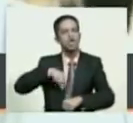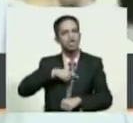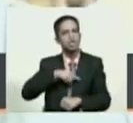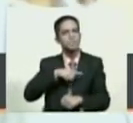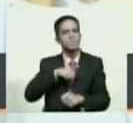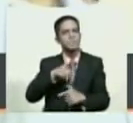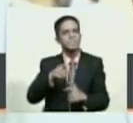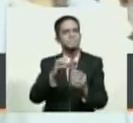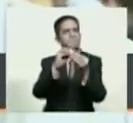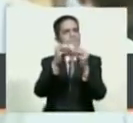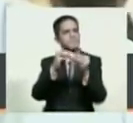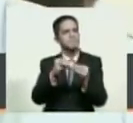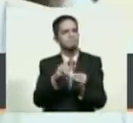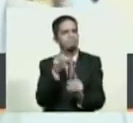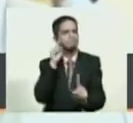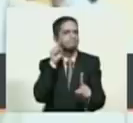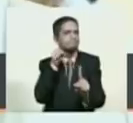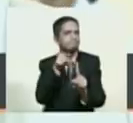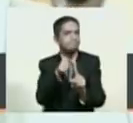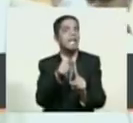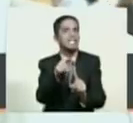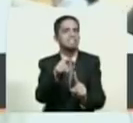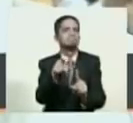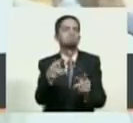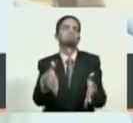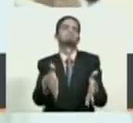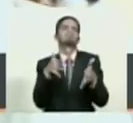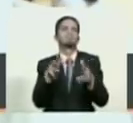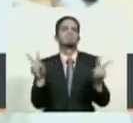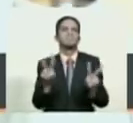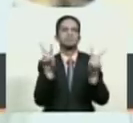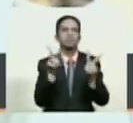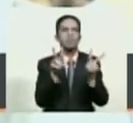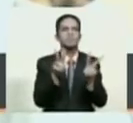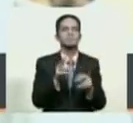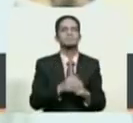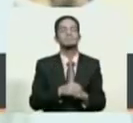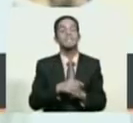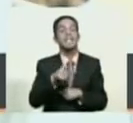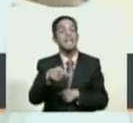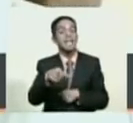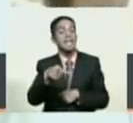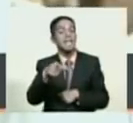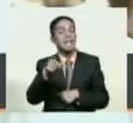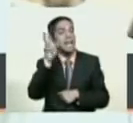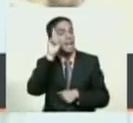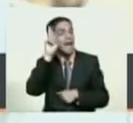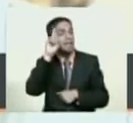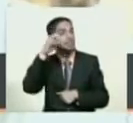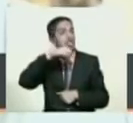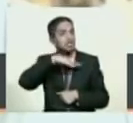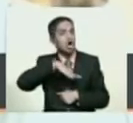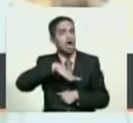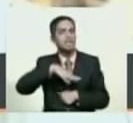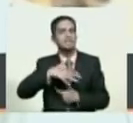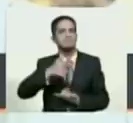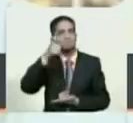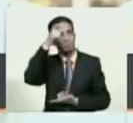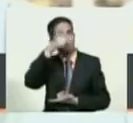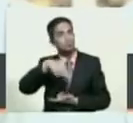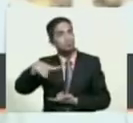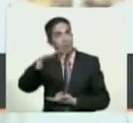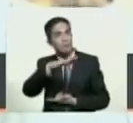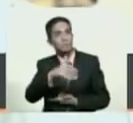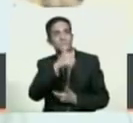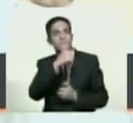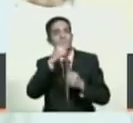seguir alcanzando victoria. Definitivamente la razón histórica está de nuestro lado. Los pueblos están